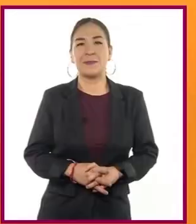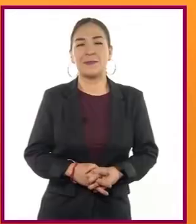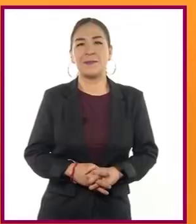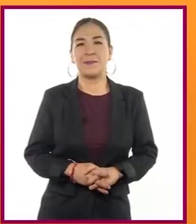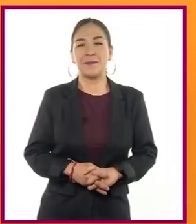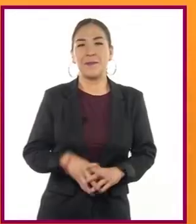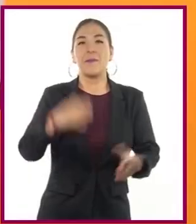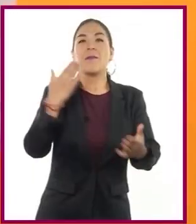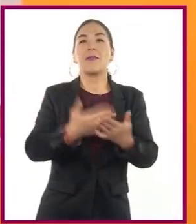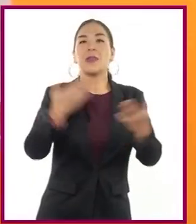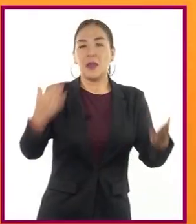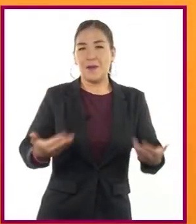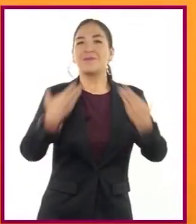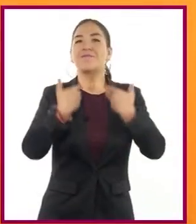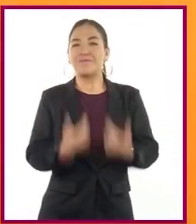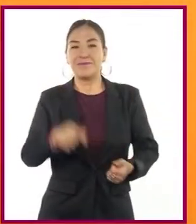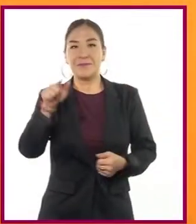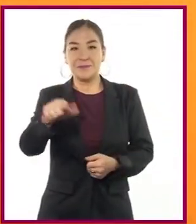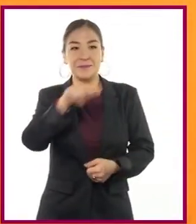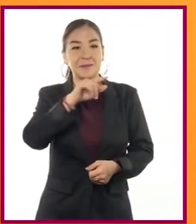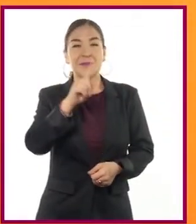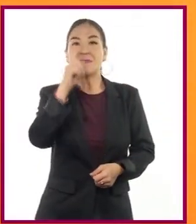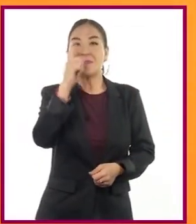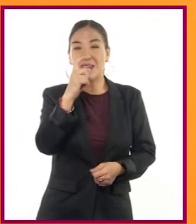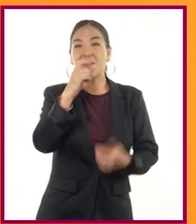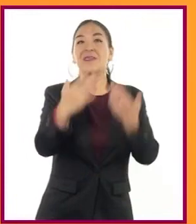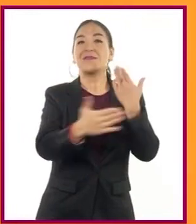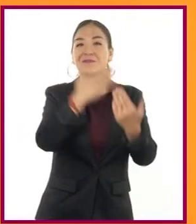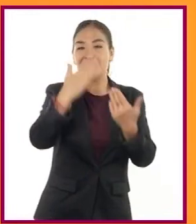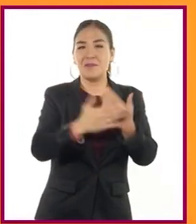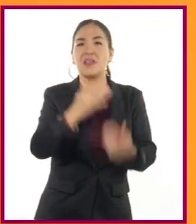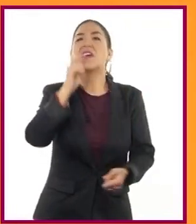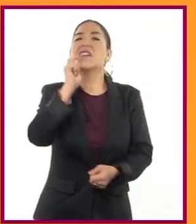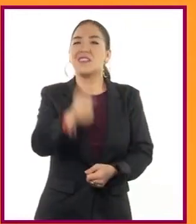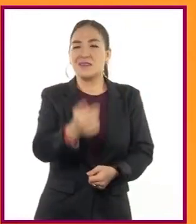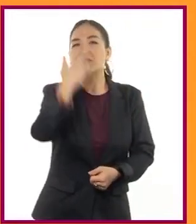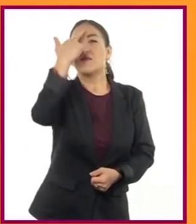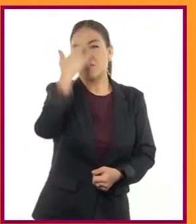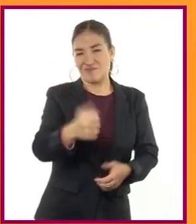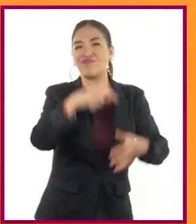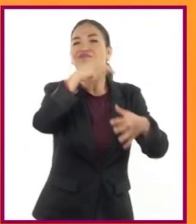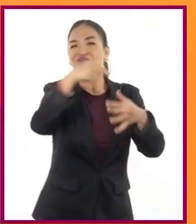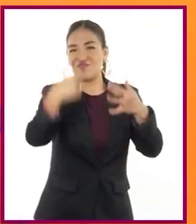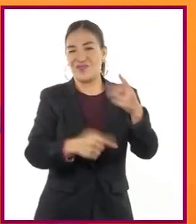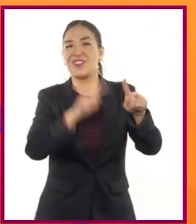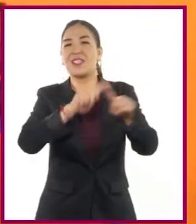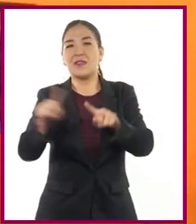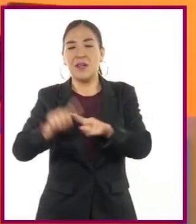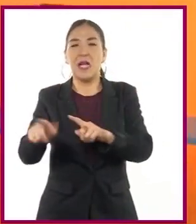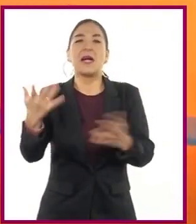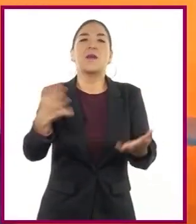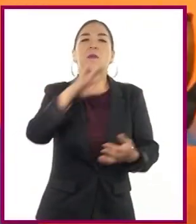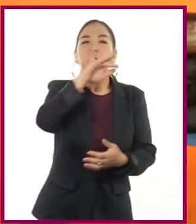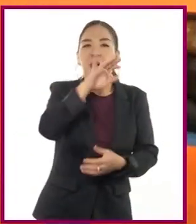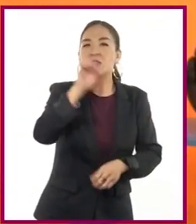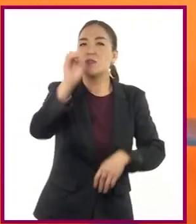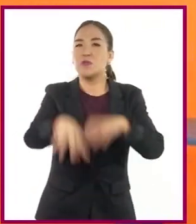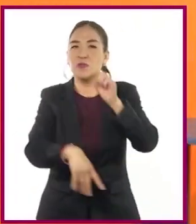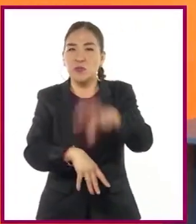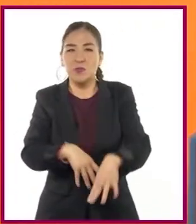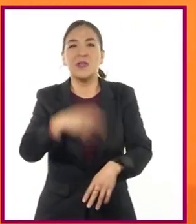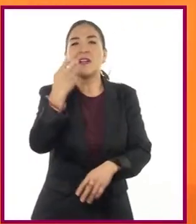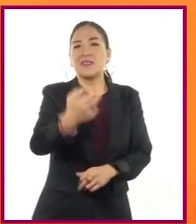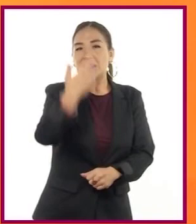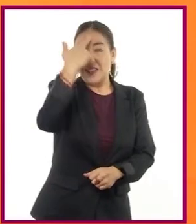Ahora entiendo, la escasez del agua se puede deber a varias razones, como la contaminación que